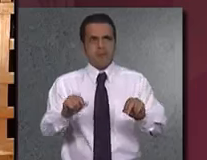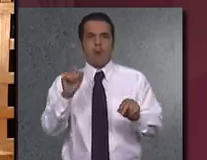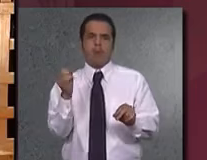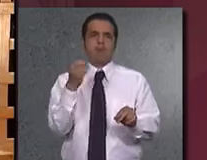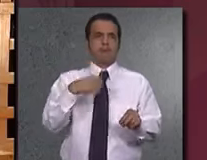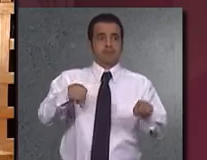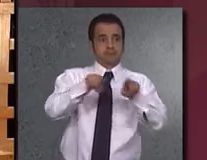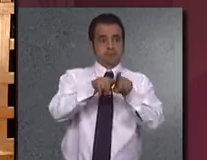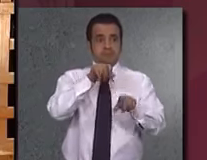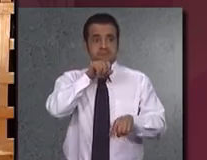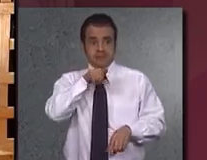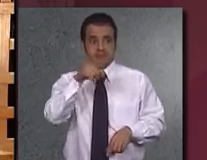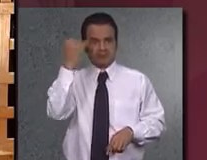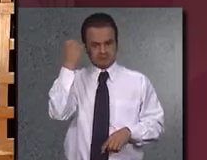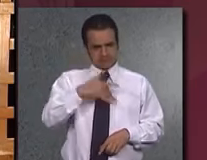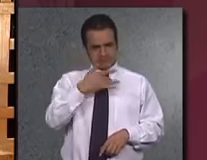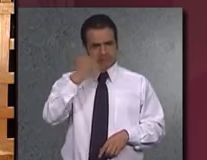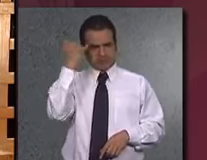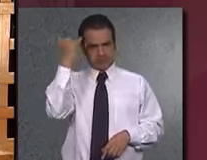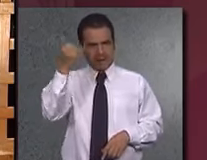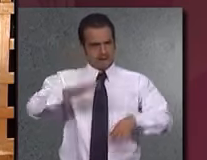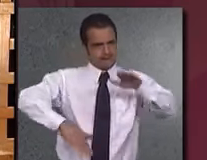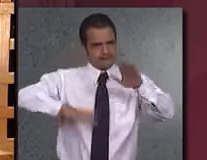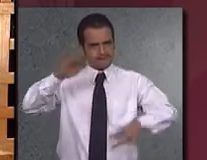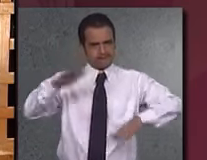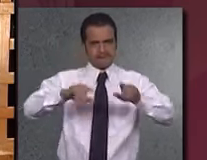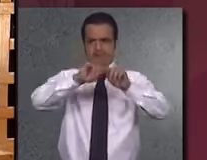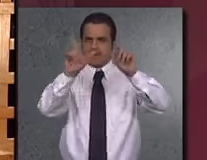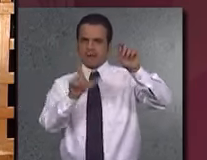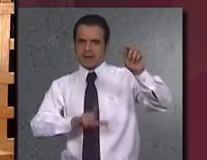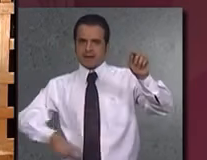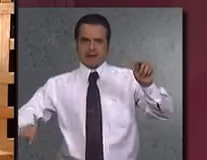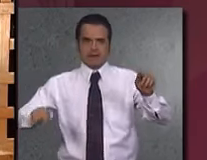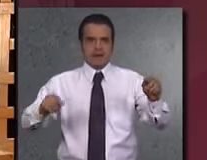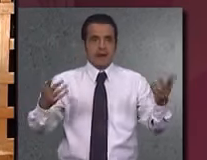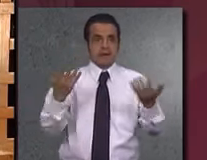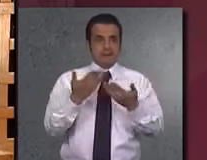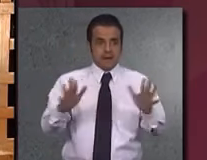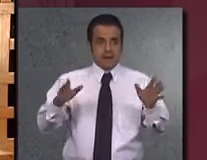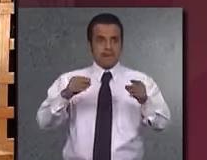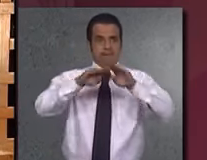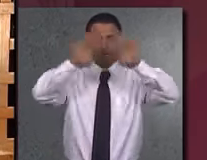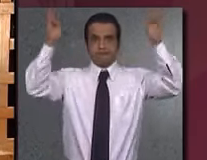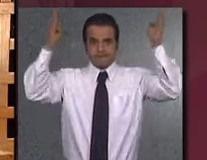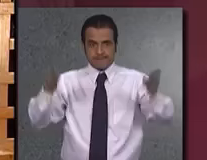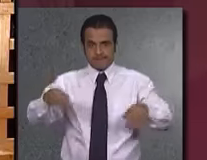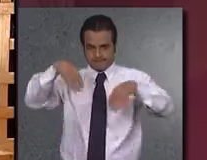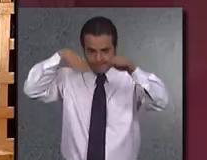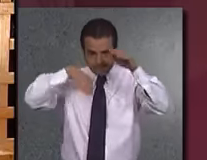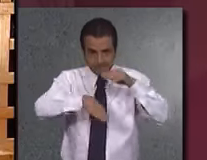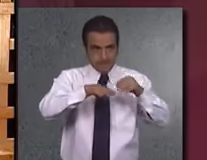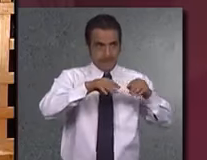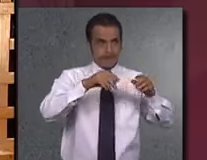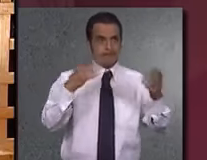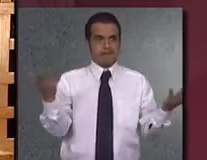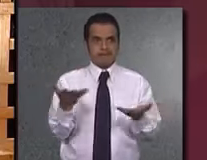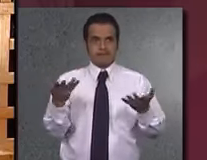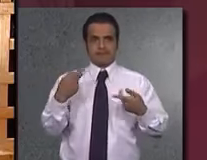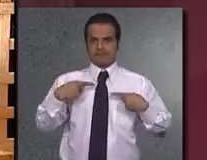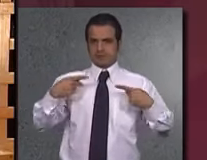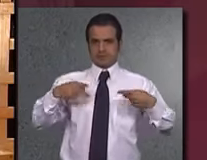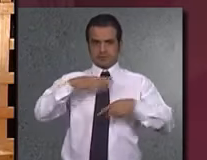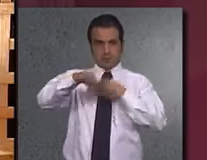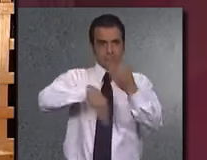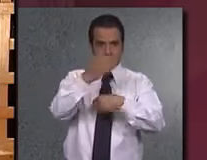percepción frecuente de que el hecho de que haya casillas instaladas en todo el país asegura similares condiciones para todas